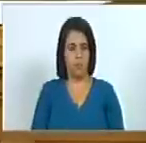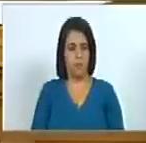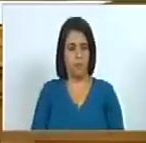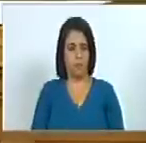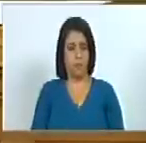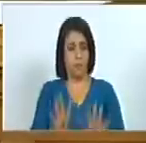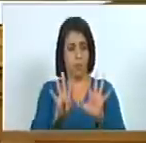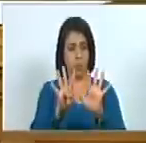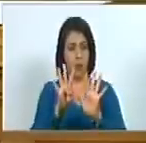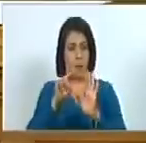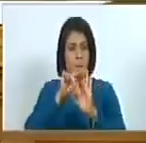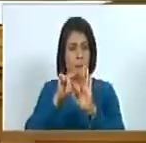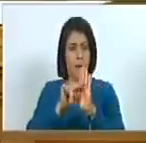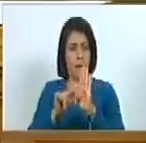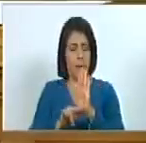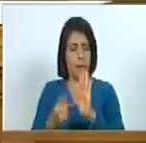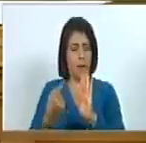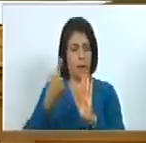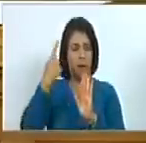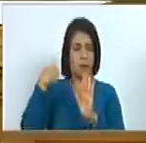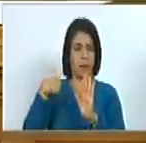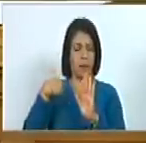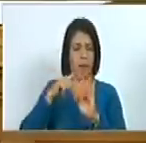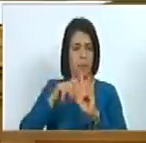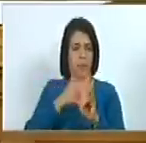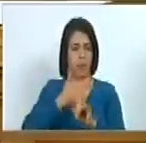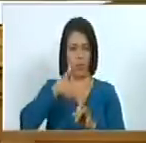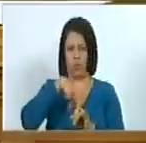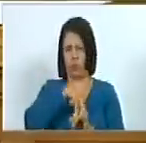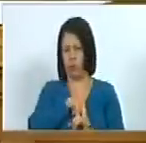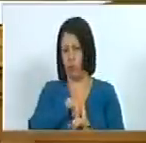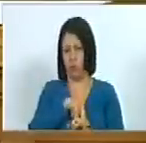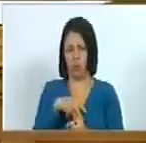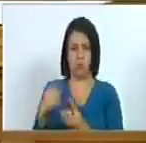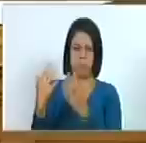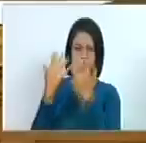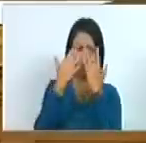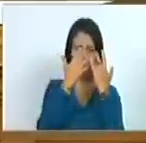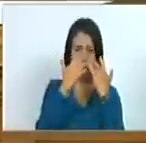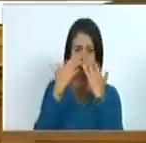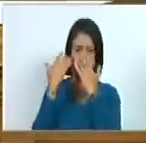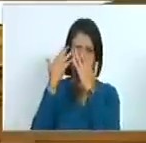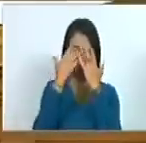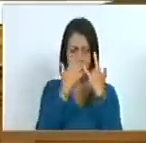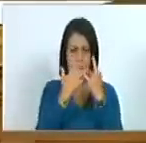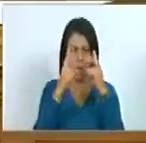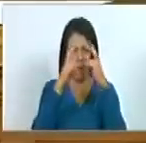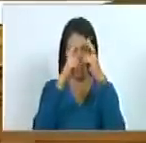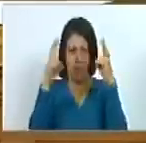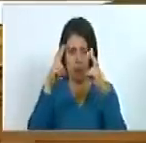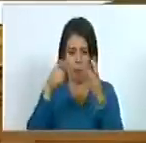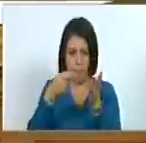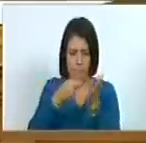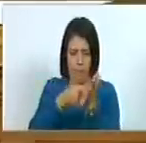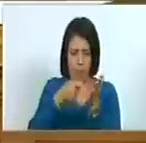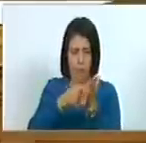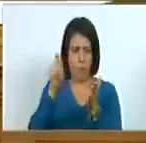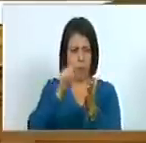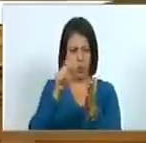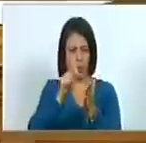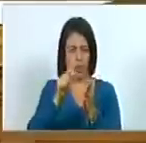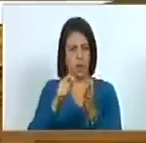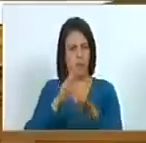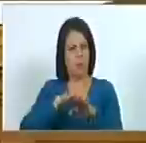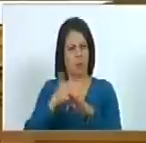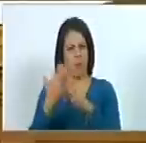9 medidas que se tomaron ayer. Pero nosotros no vamos a caer en el chantaje de que no vamos a hablar del tema del ingreso. ¿Saben por qué no vamos